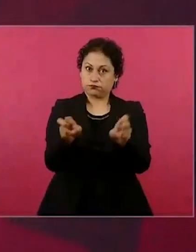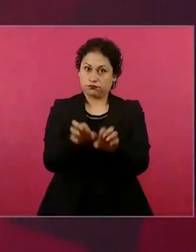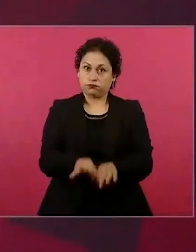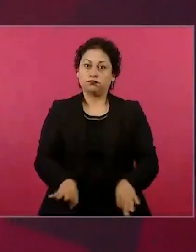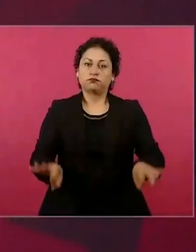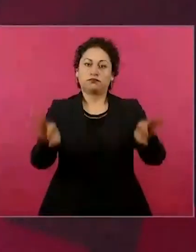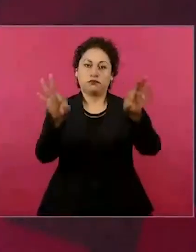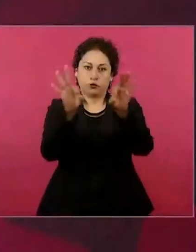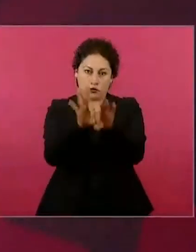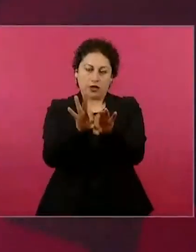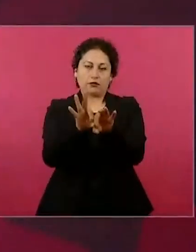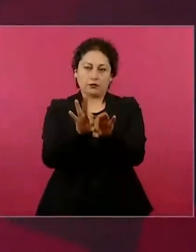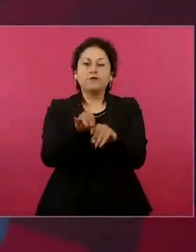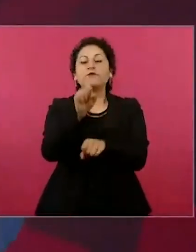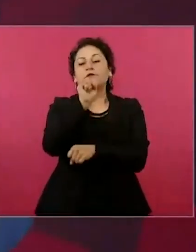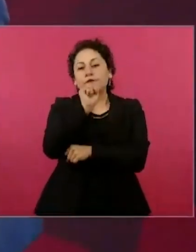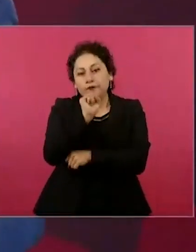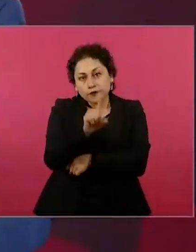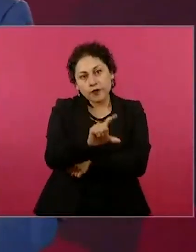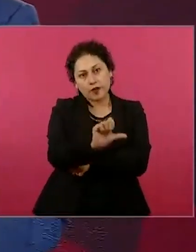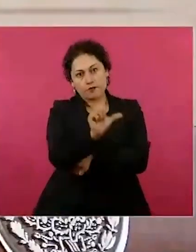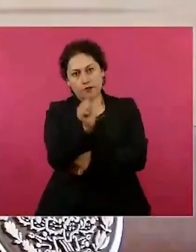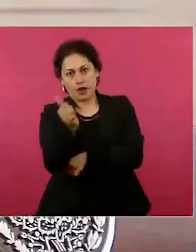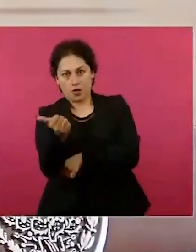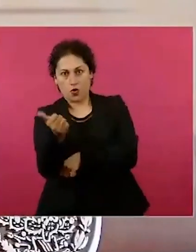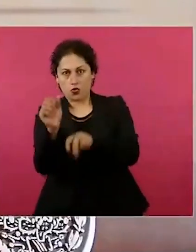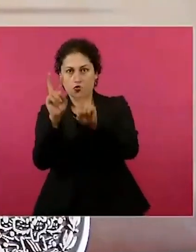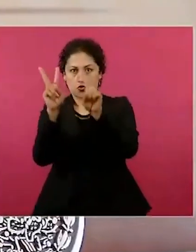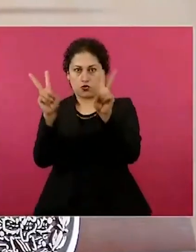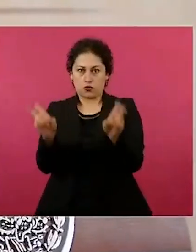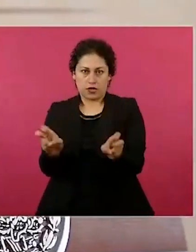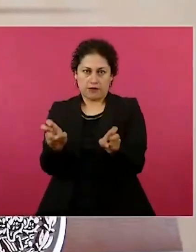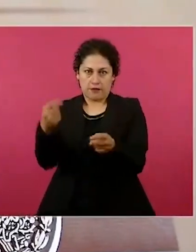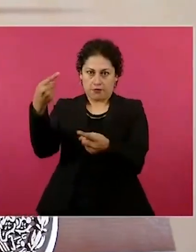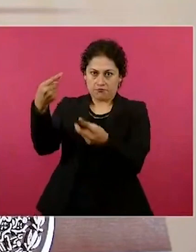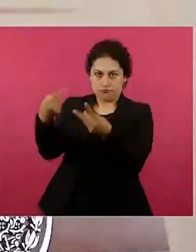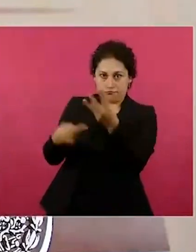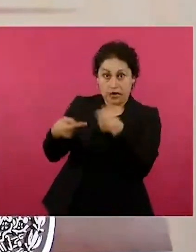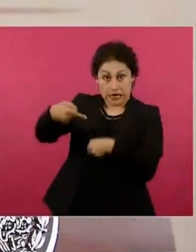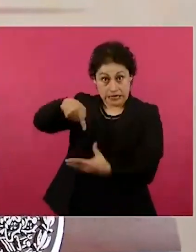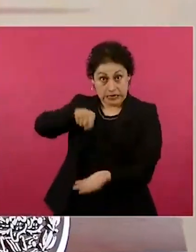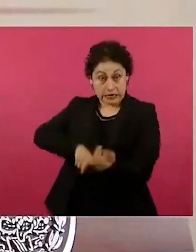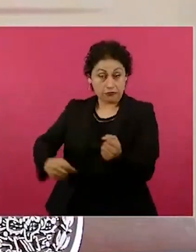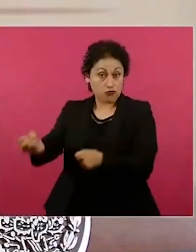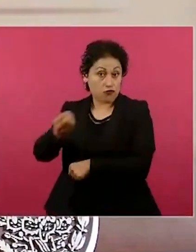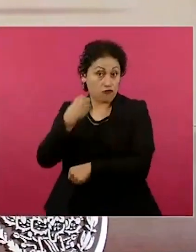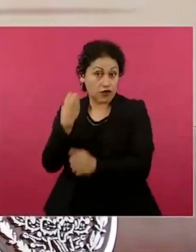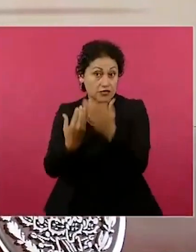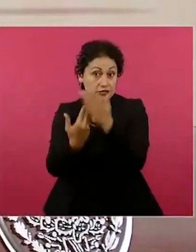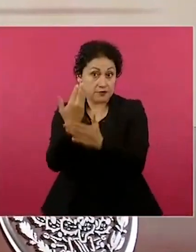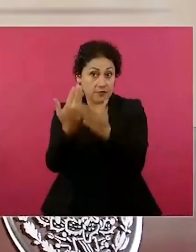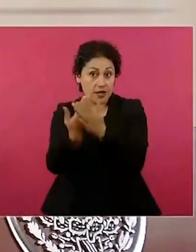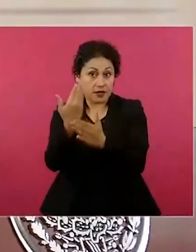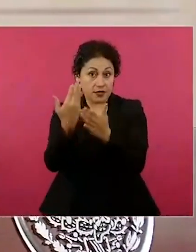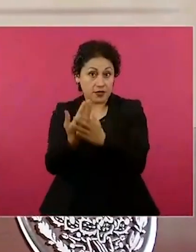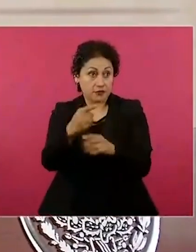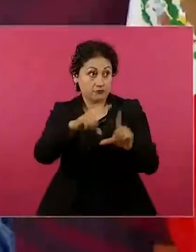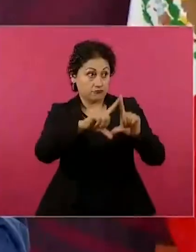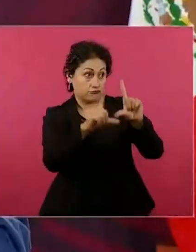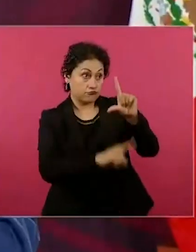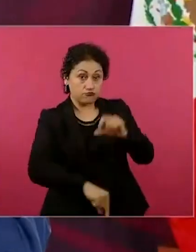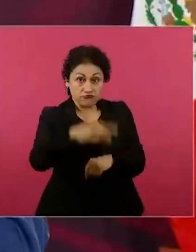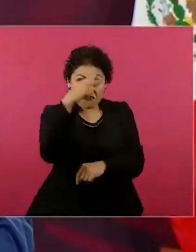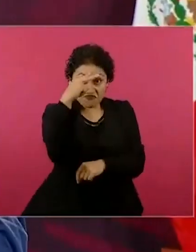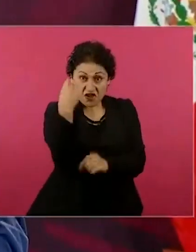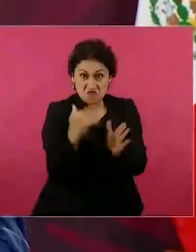como están al tanto de las conferencias mañaneras millones de mexicanos